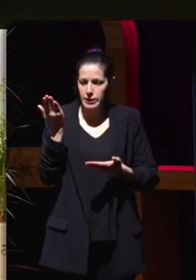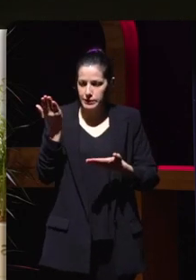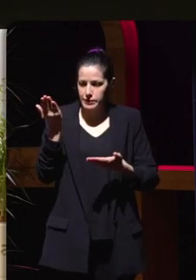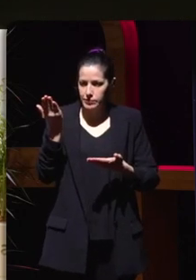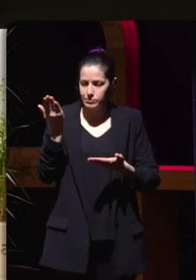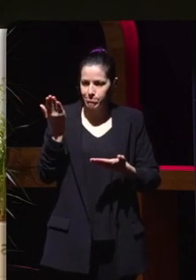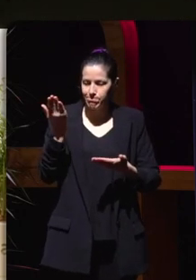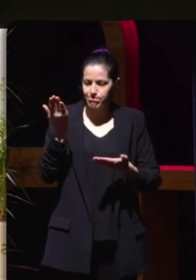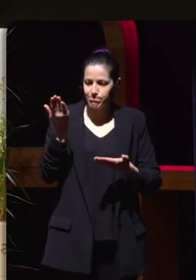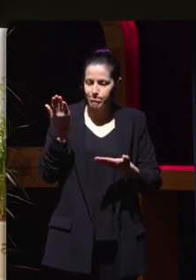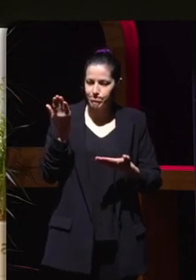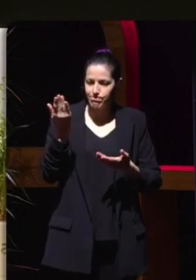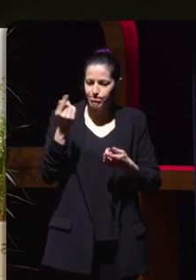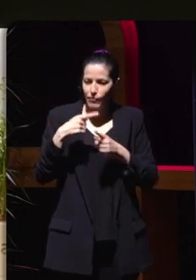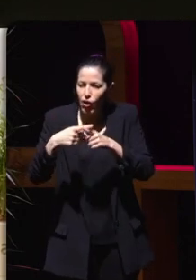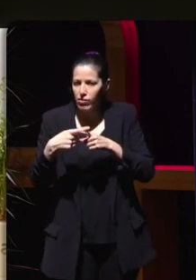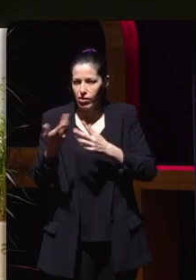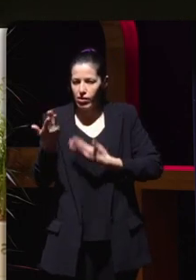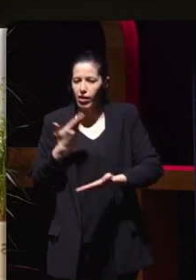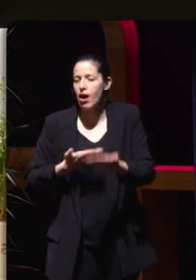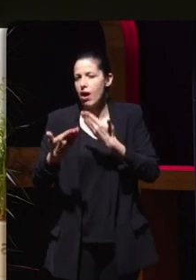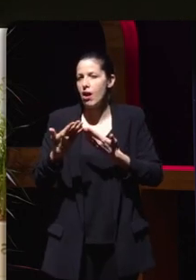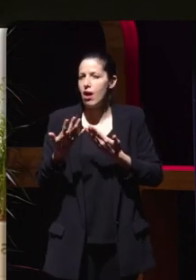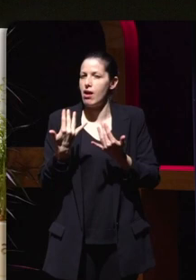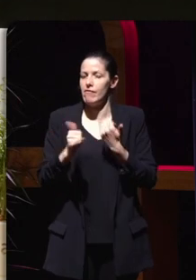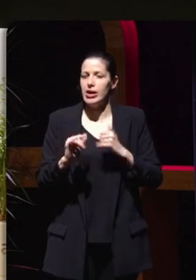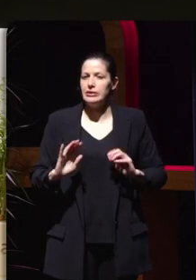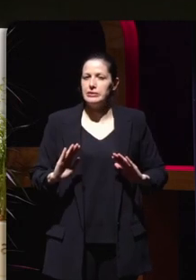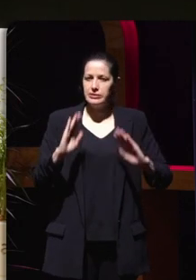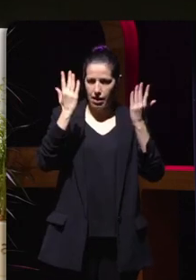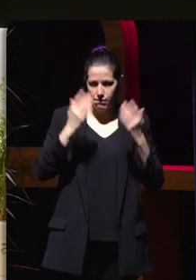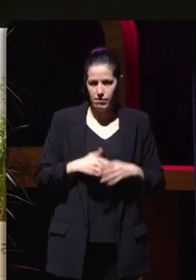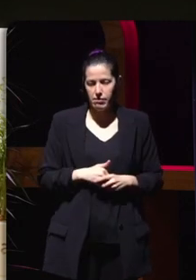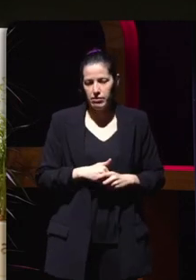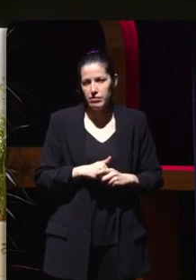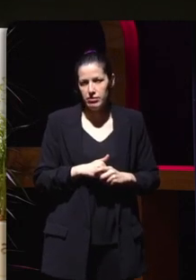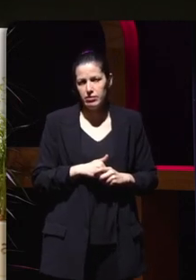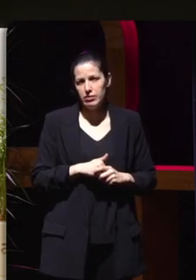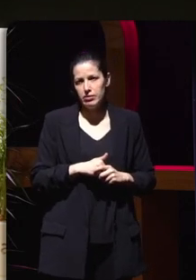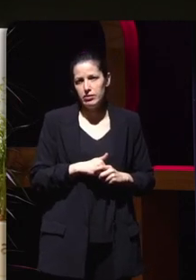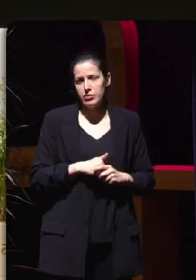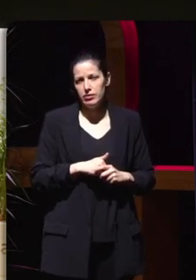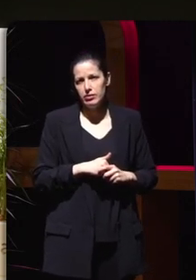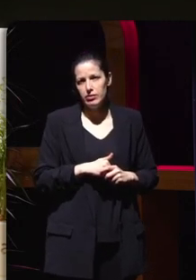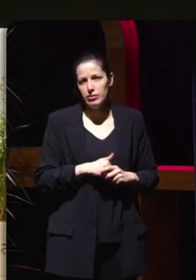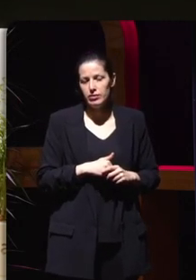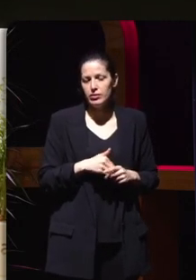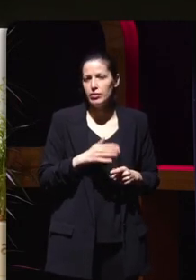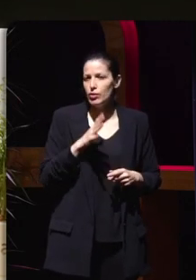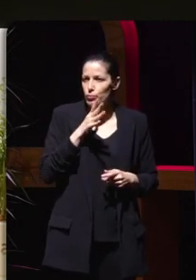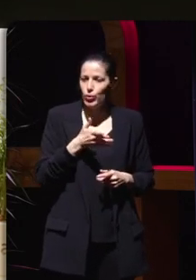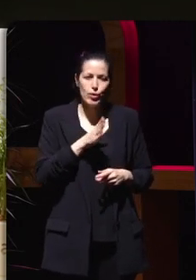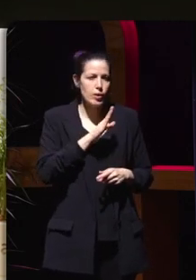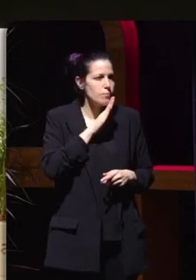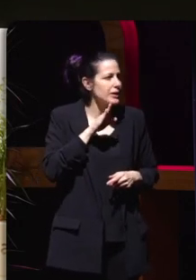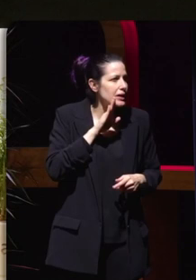salvas y es porque eso de que maternidades hay natural es todo mentira y hay que hay que hacerla en trigo entonces